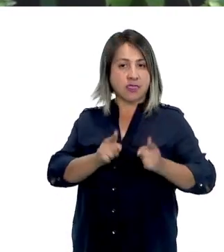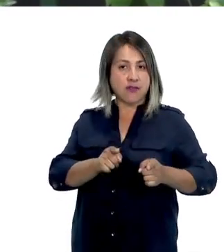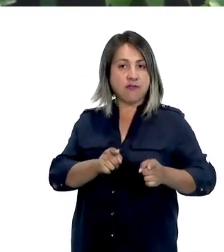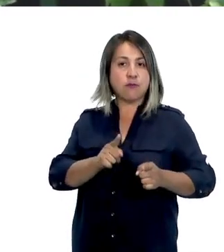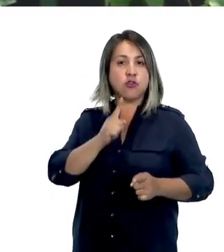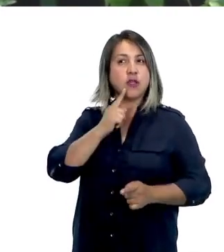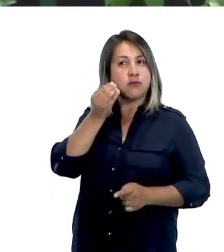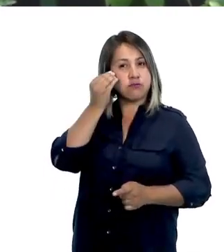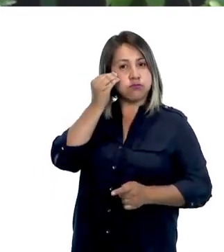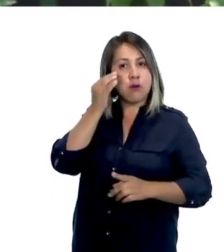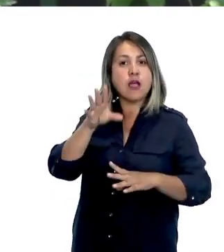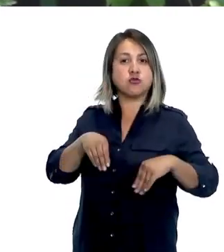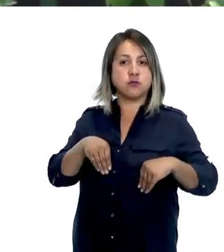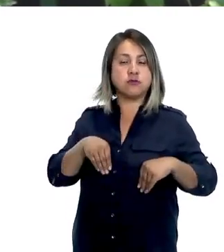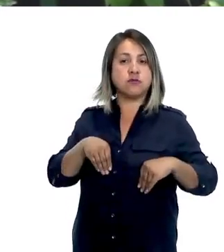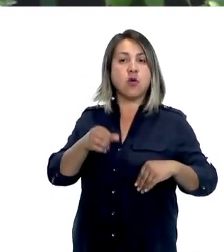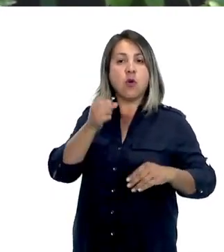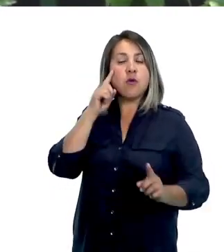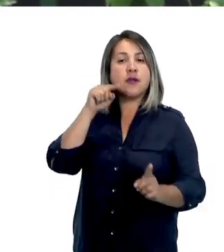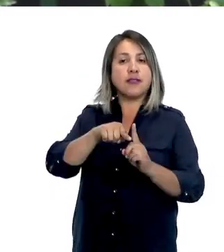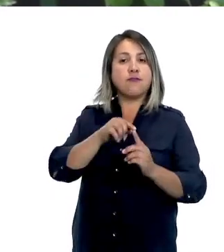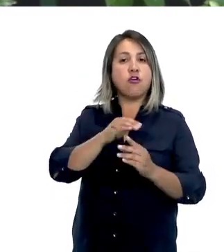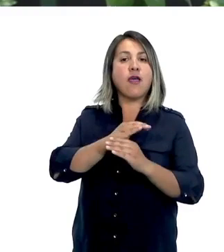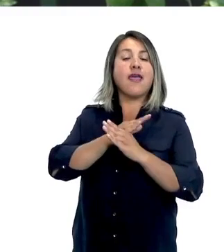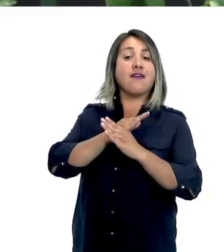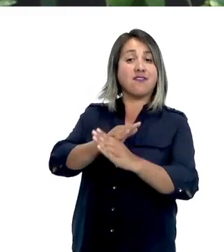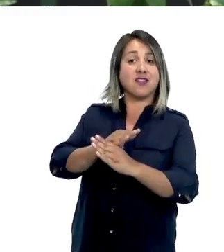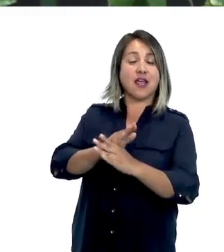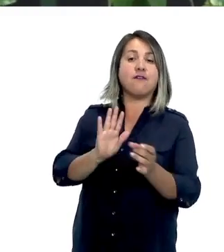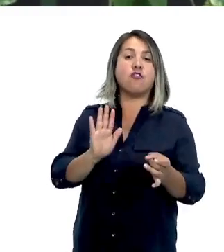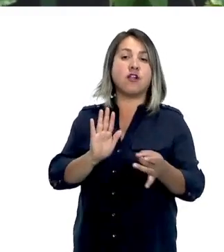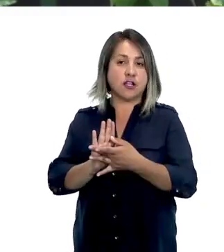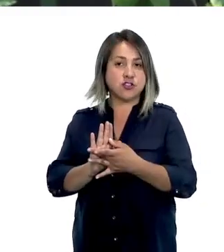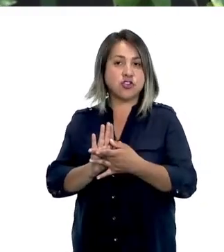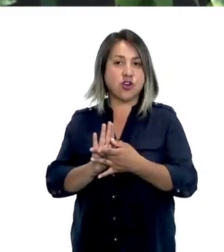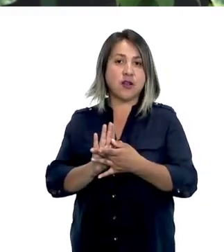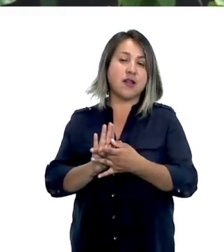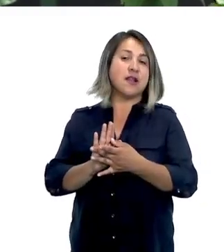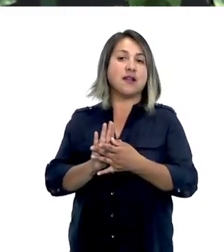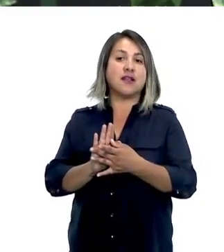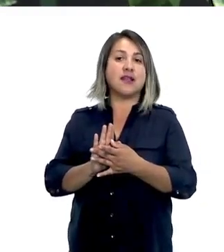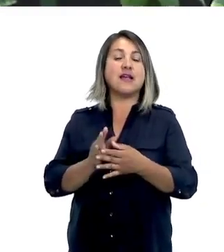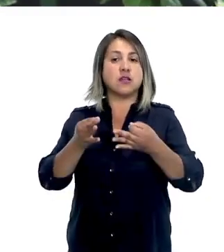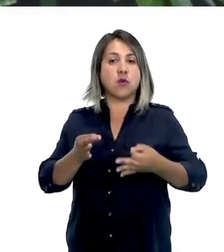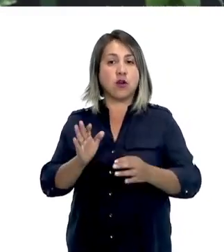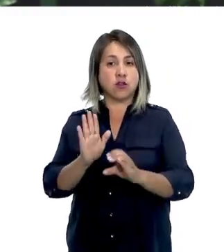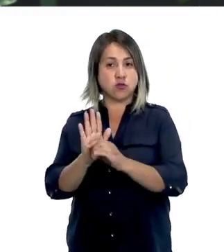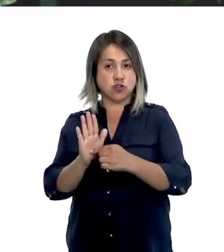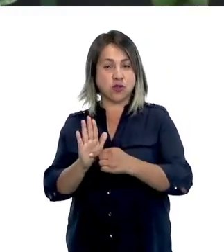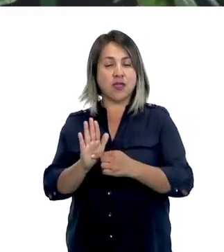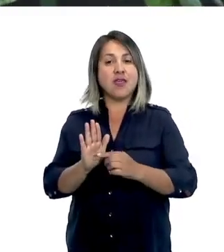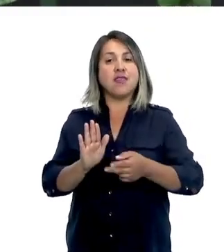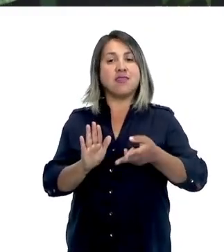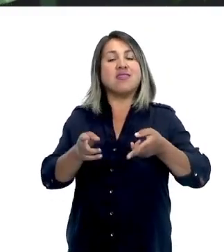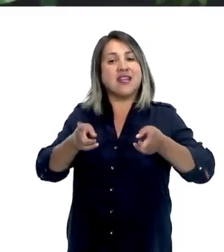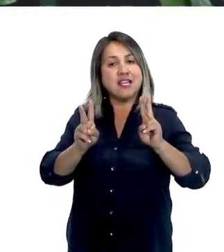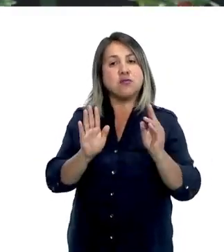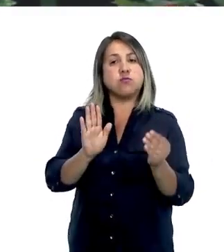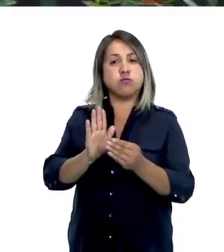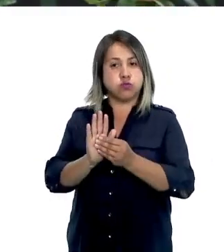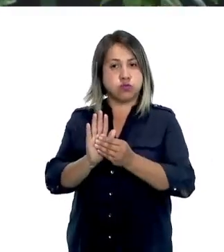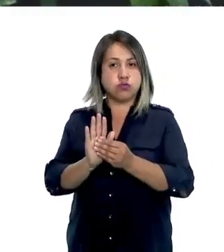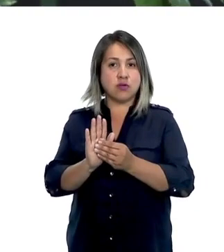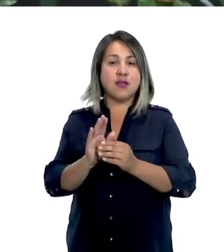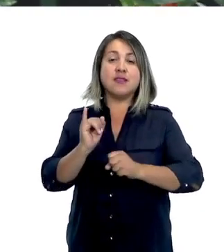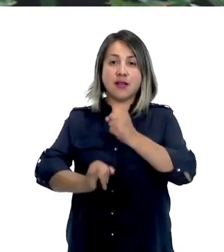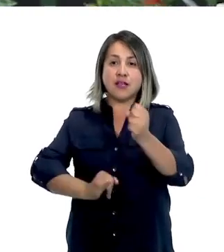judicial como institución debamos tener que asumir con la finalidad de evitar que una vulneración a las garantías constitucionales y a los